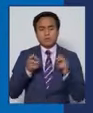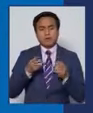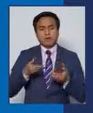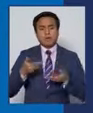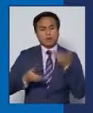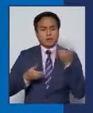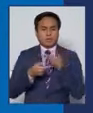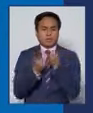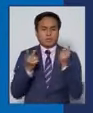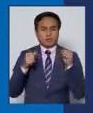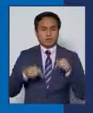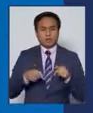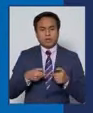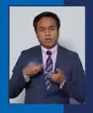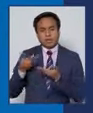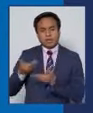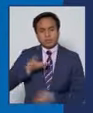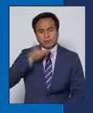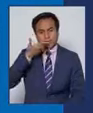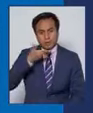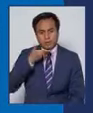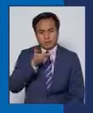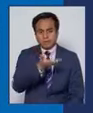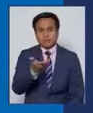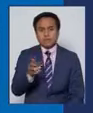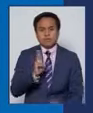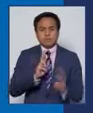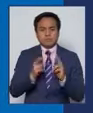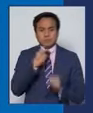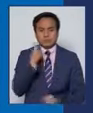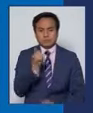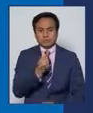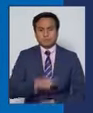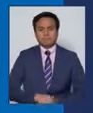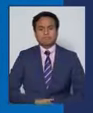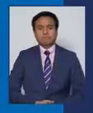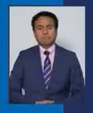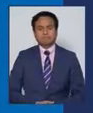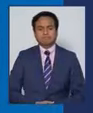reporte de hoy. Cedo la palabra para poder responder sus preguntas.